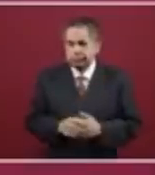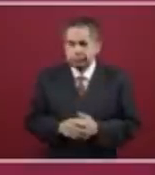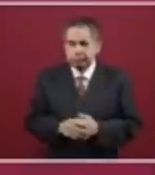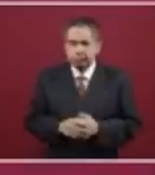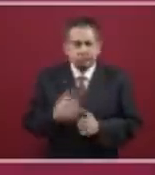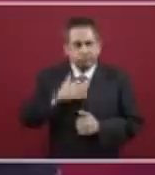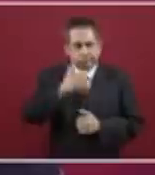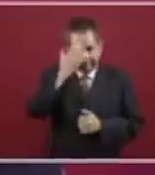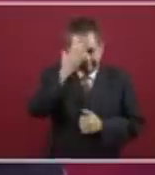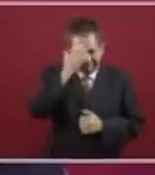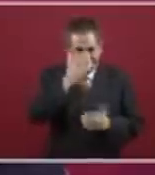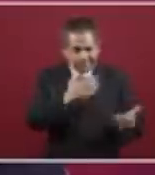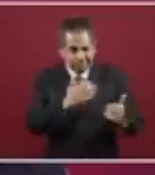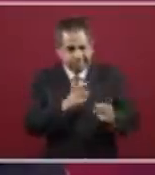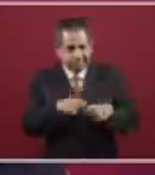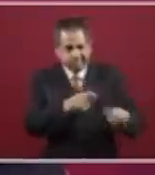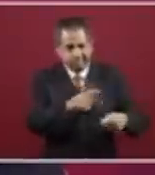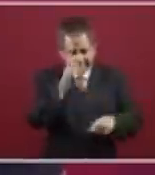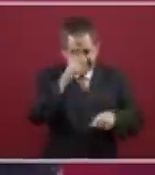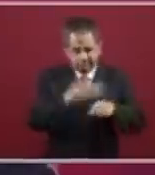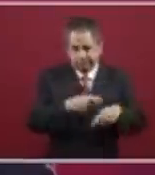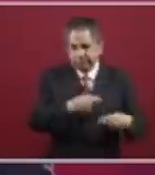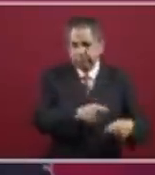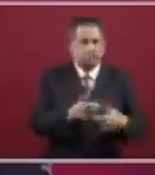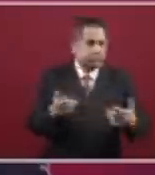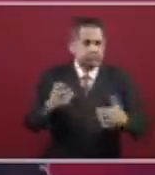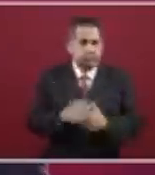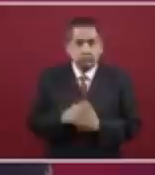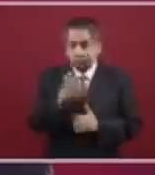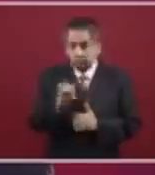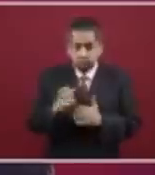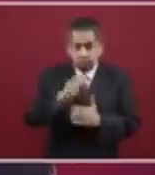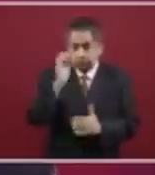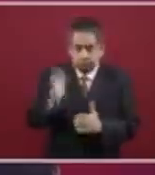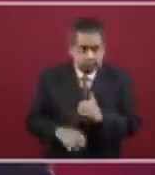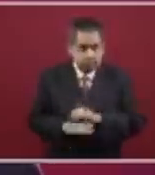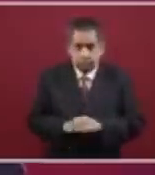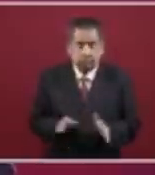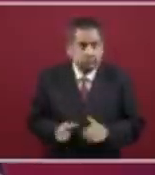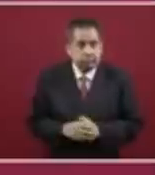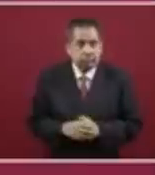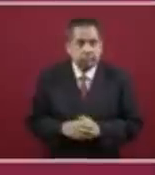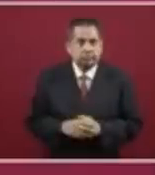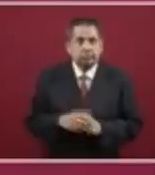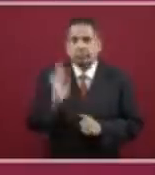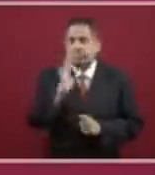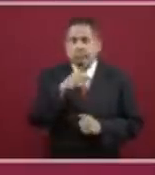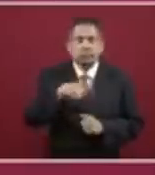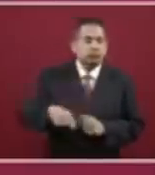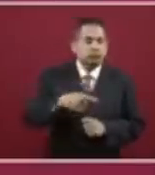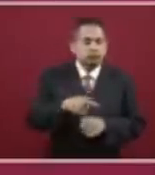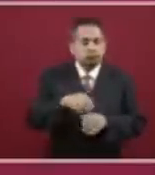los conocidos. Entonces, todo eso se va a terminar. Entonces, si ahorramos,